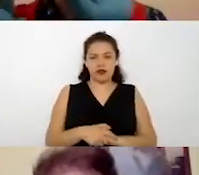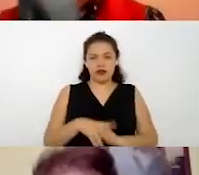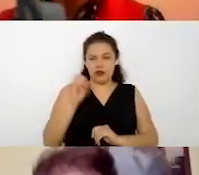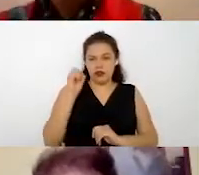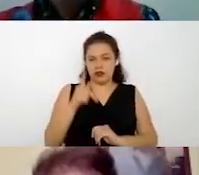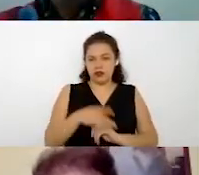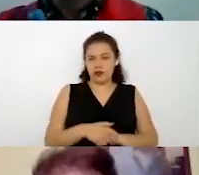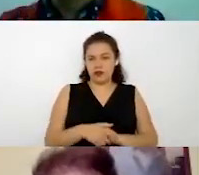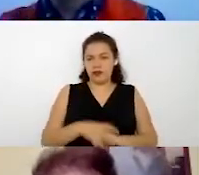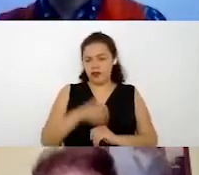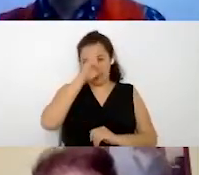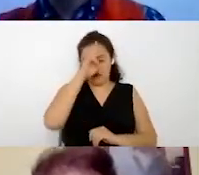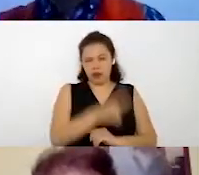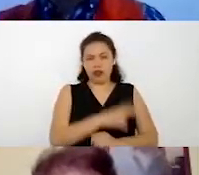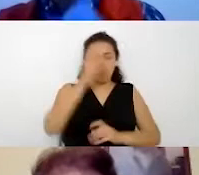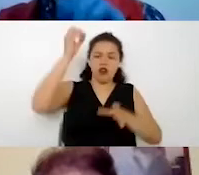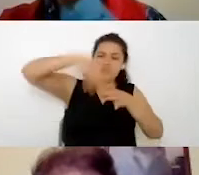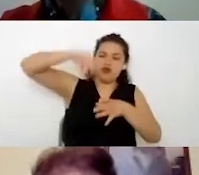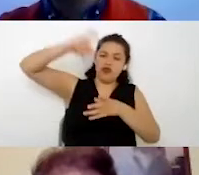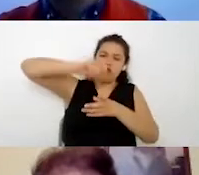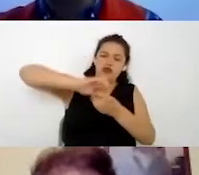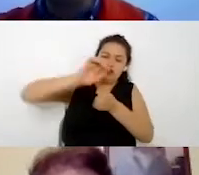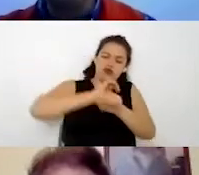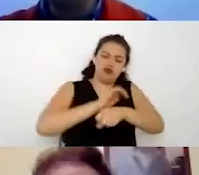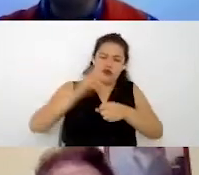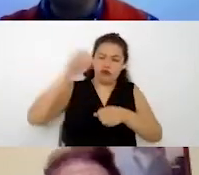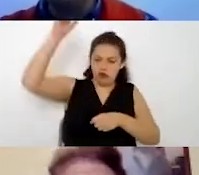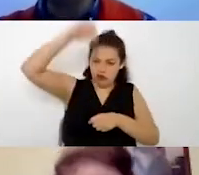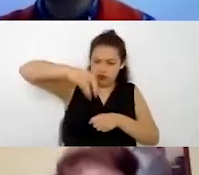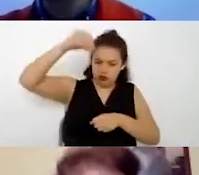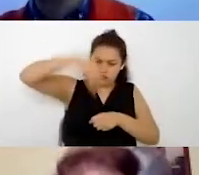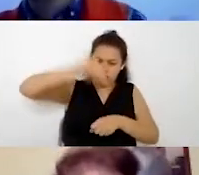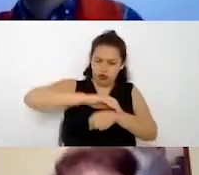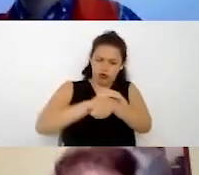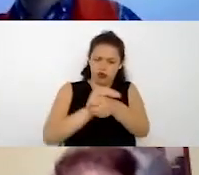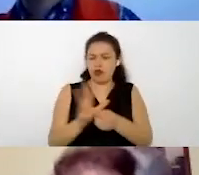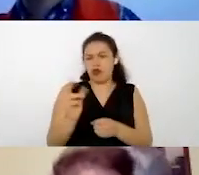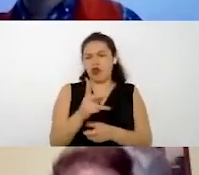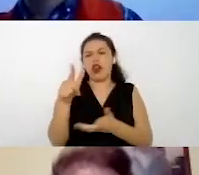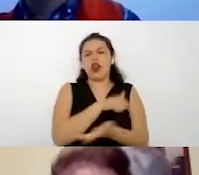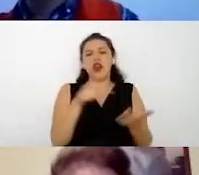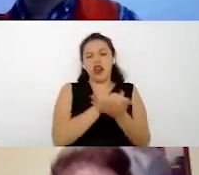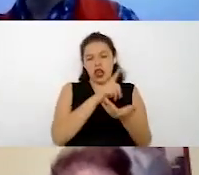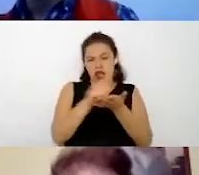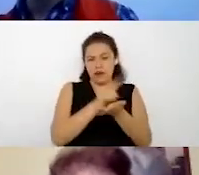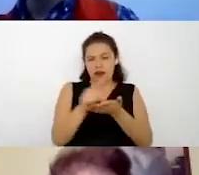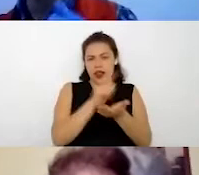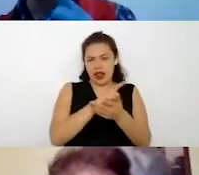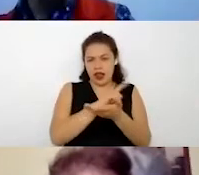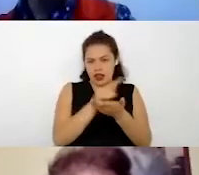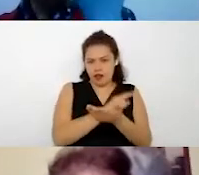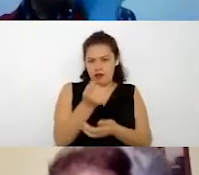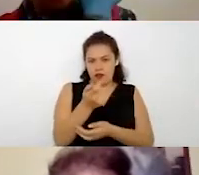Entonces, está prohibido lavar a chorro. En su lugar, lo que podemos hacer es una limpieza de la herida.